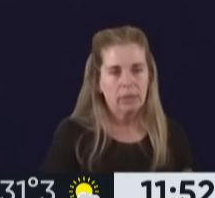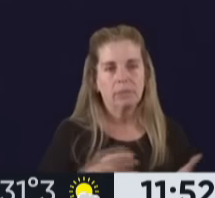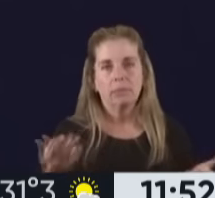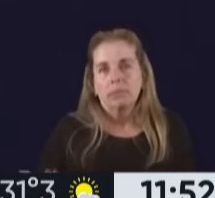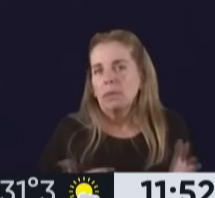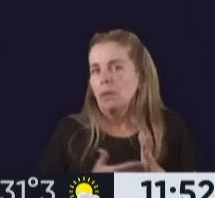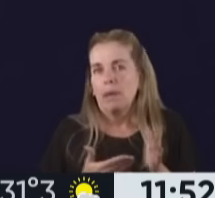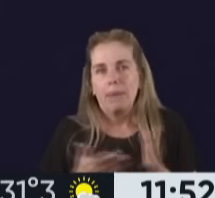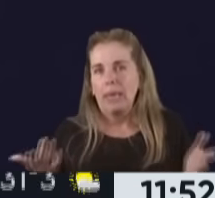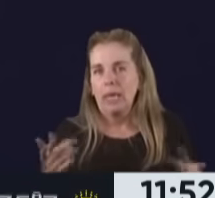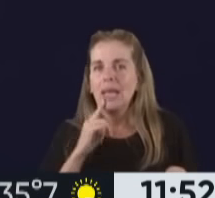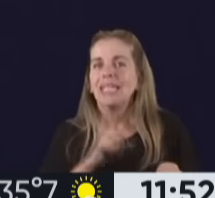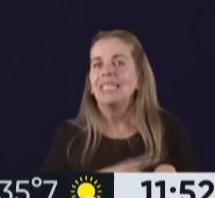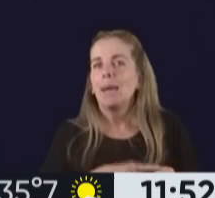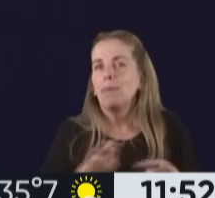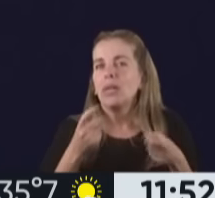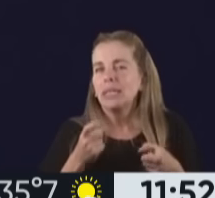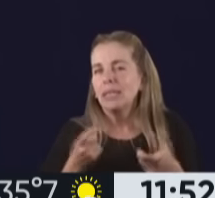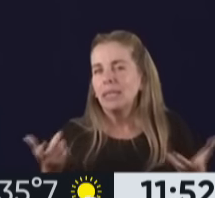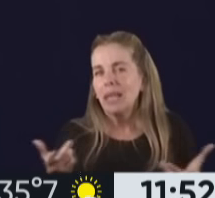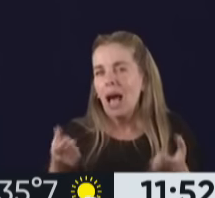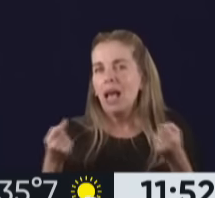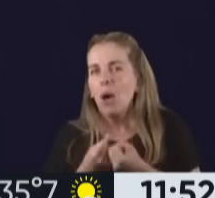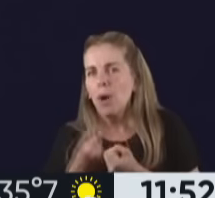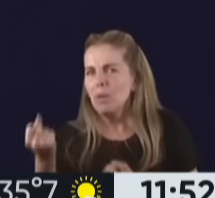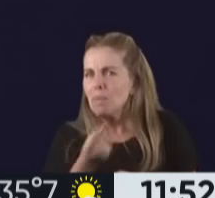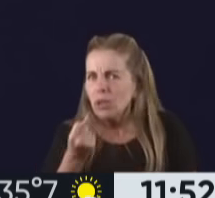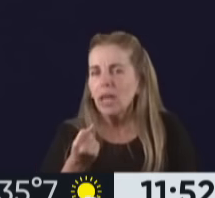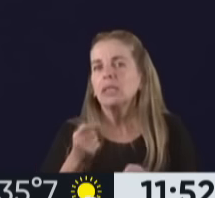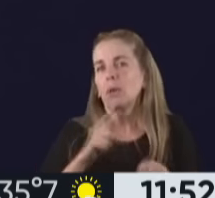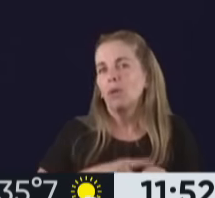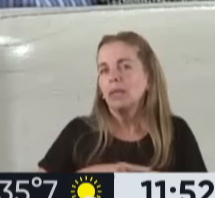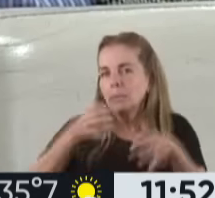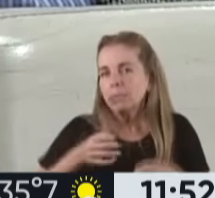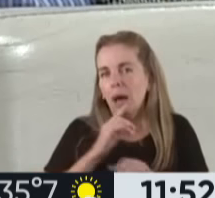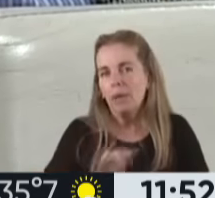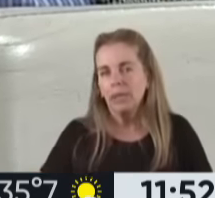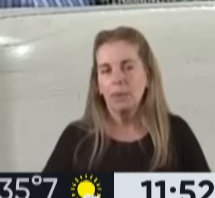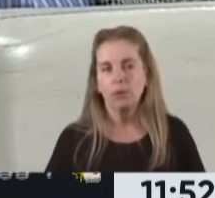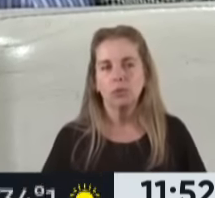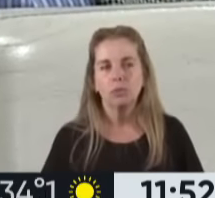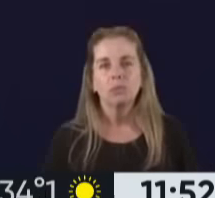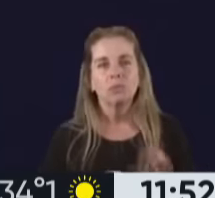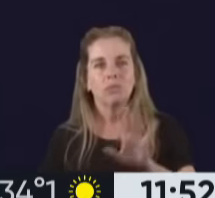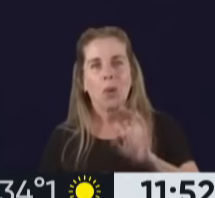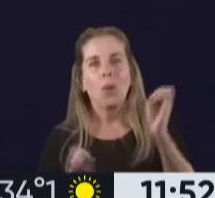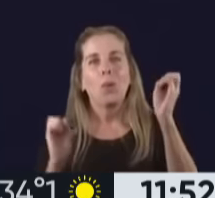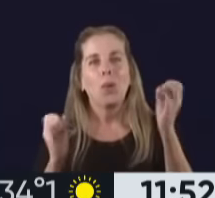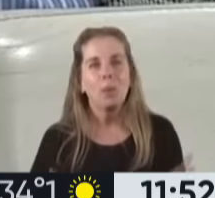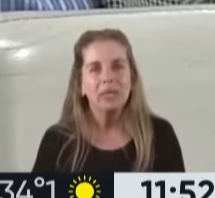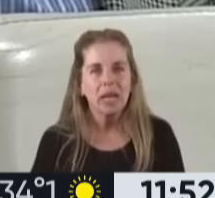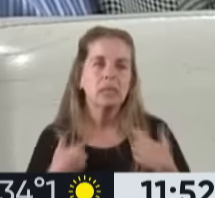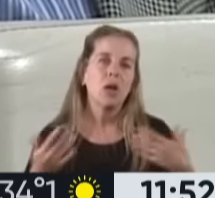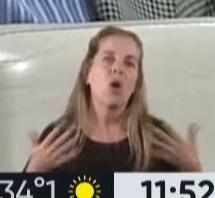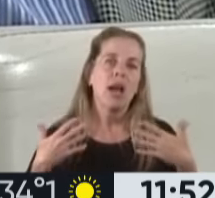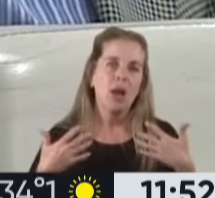propio esquema de avance de un acuerdo de tal magnitud tiene, ¿no? ¿Qué tal, Manuel? Peralta, bueno, me estoy muriendo de calor, Peralta. Cerramos el año.